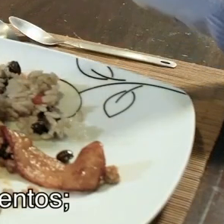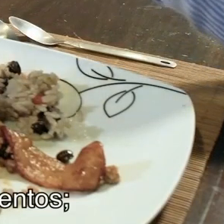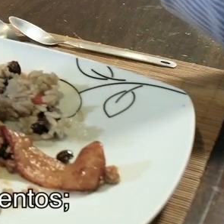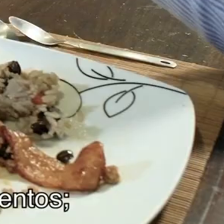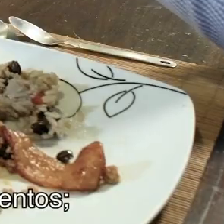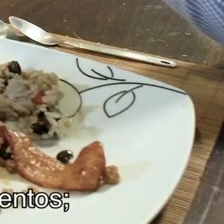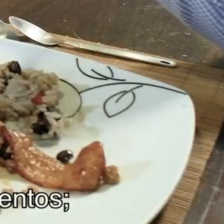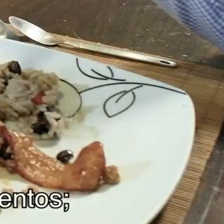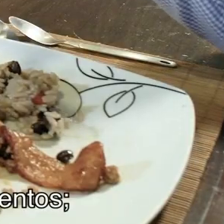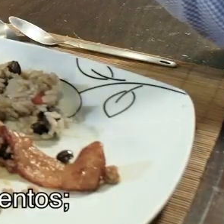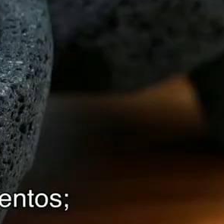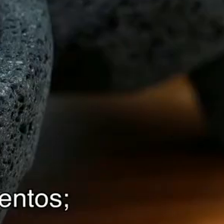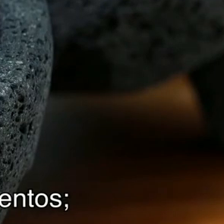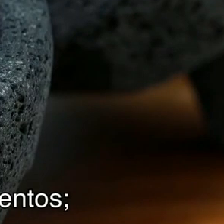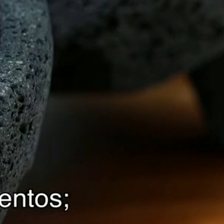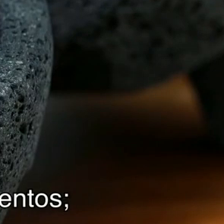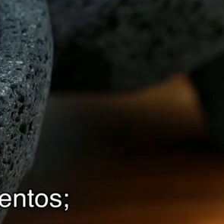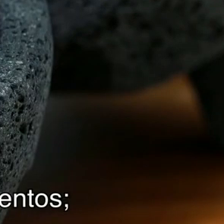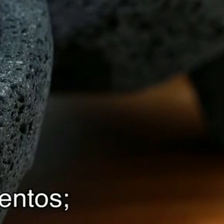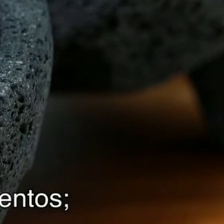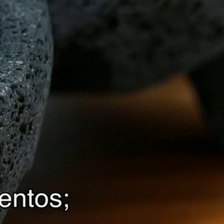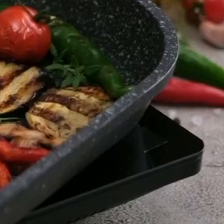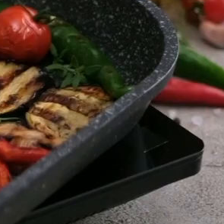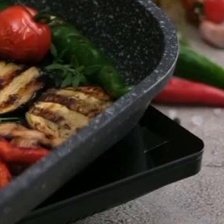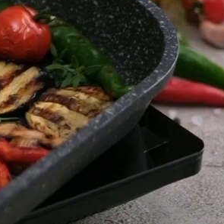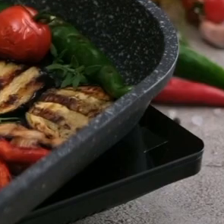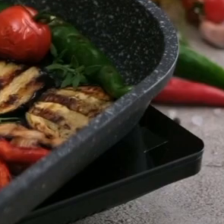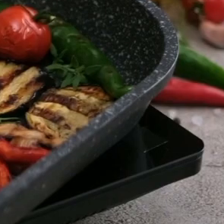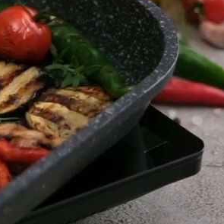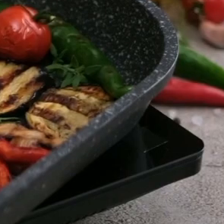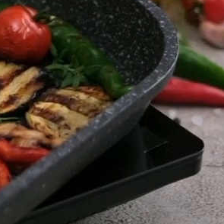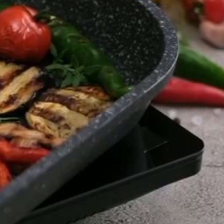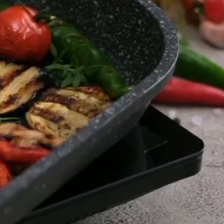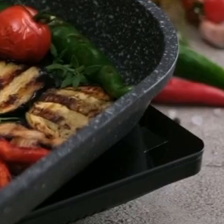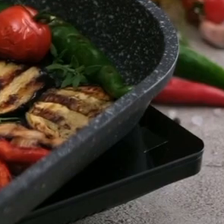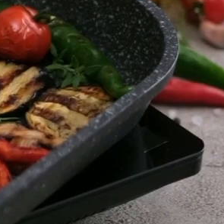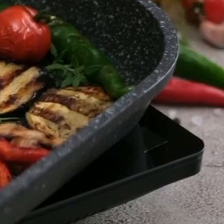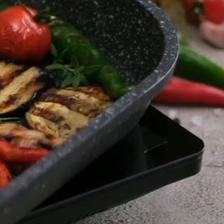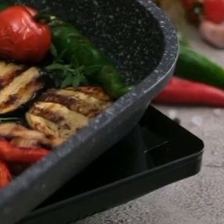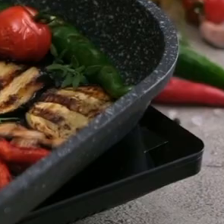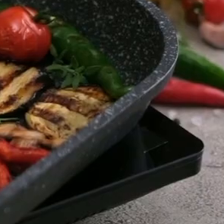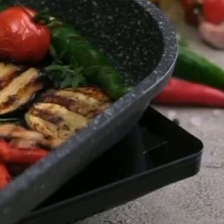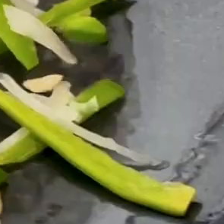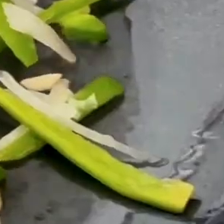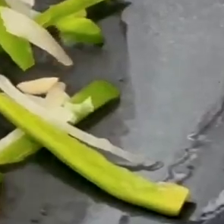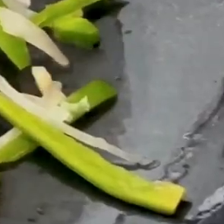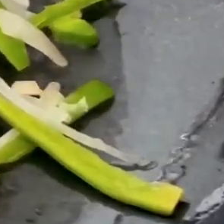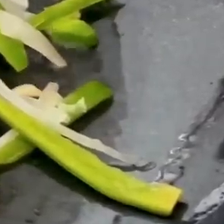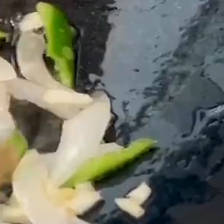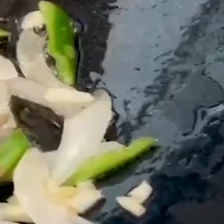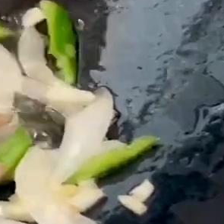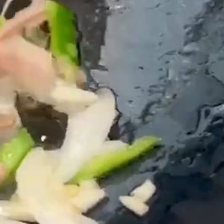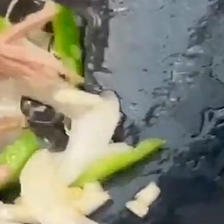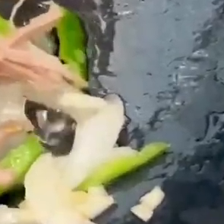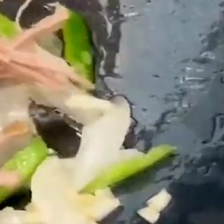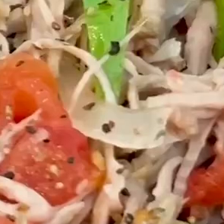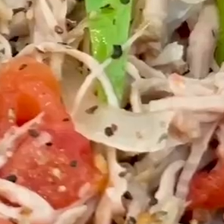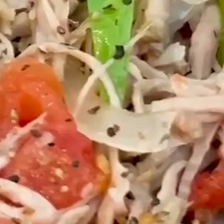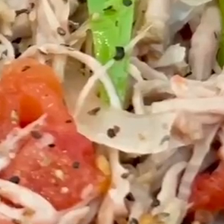deliciosos, y se combinan fácilmente con todo tipo de alimentos, garantizando una comida equilibrada,